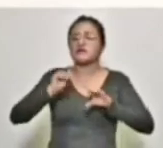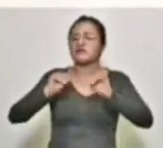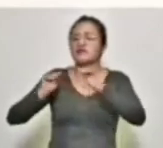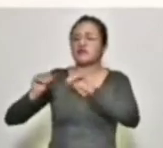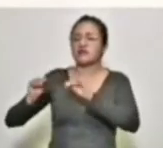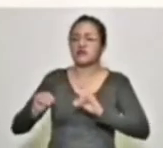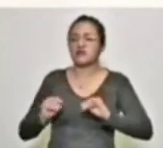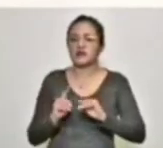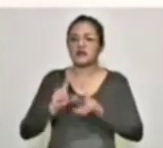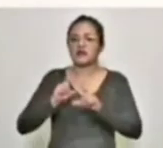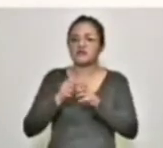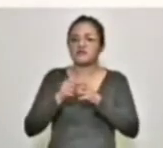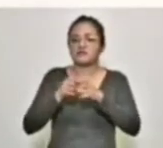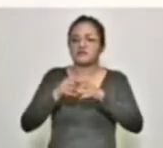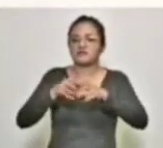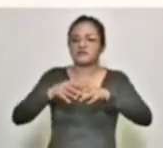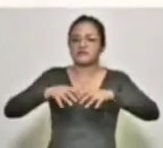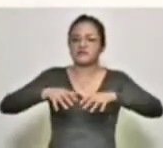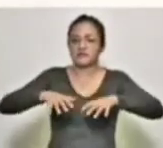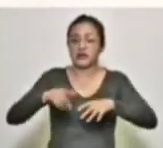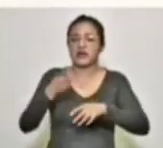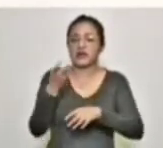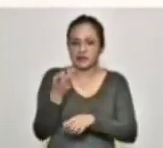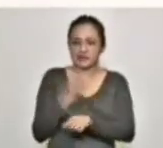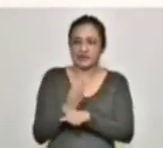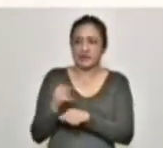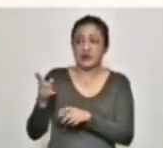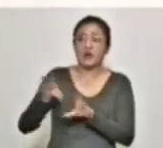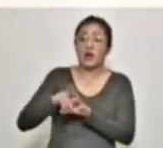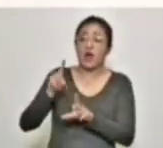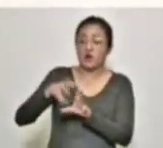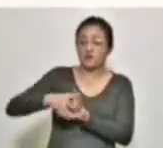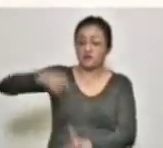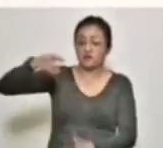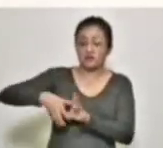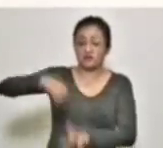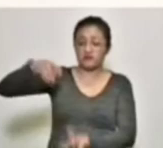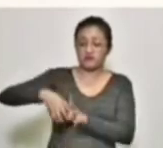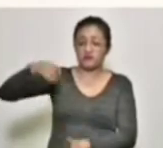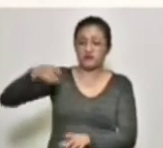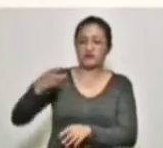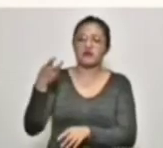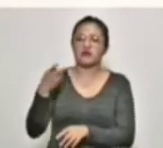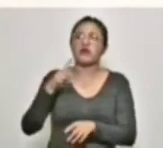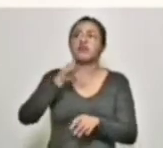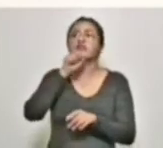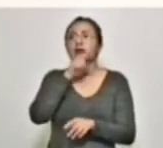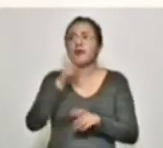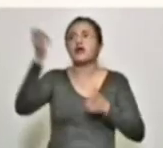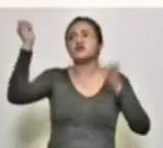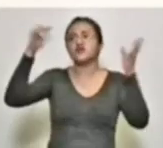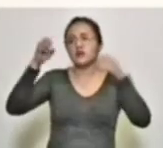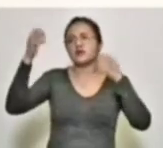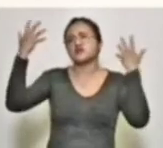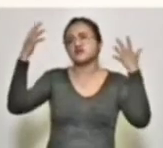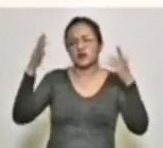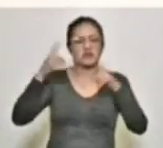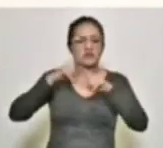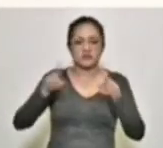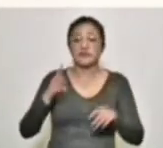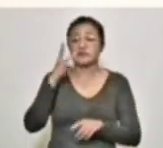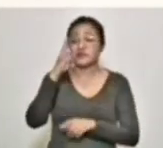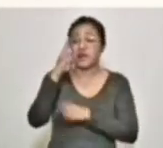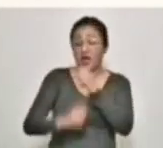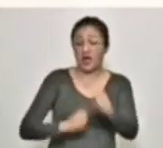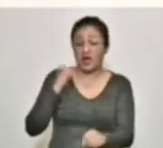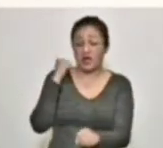volúmenes. Adicionado a esta actividad humana es las condiciones climáticas. Tuvimos